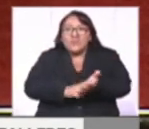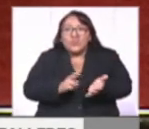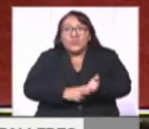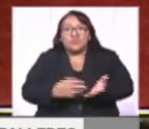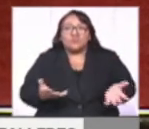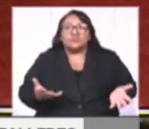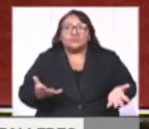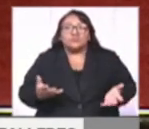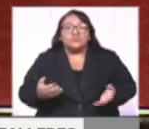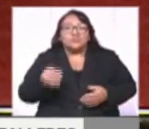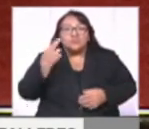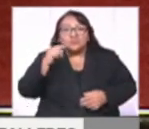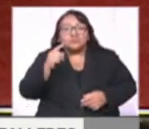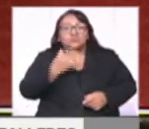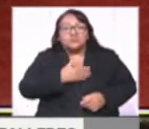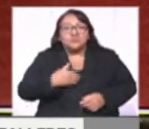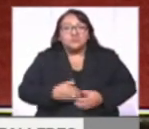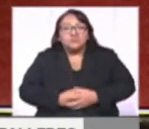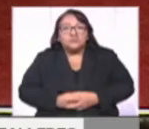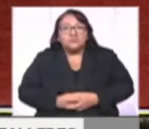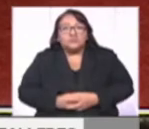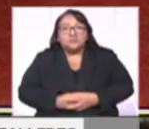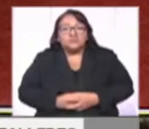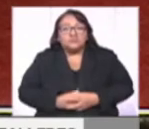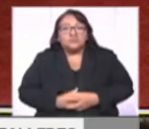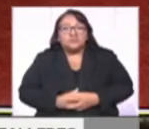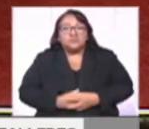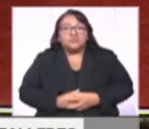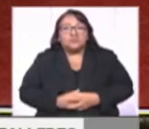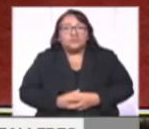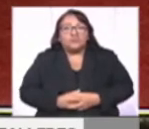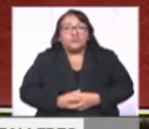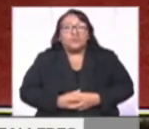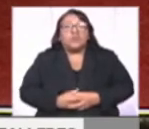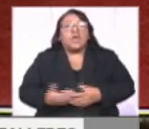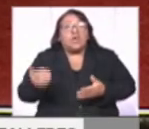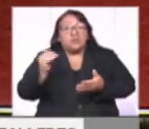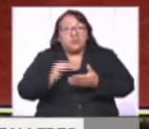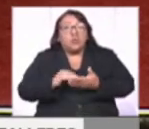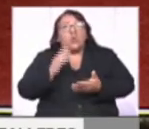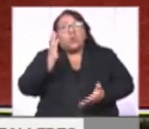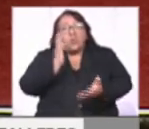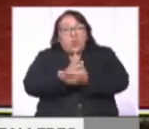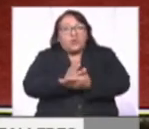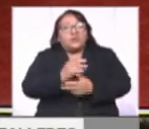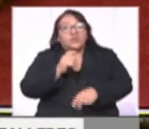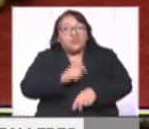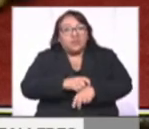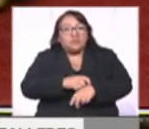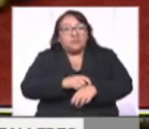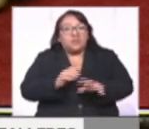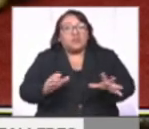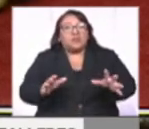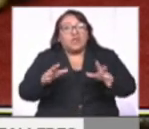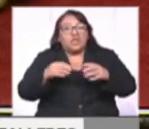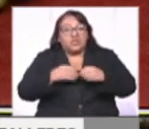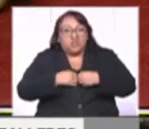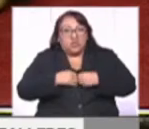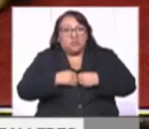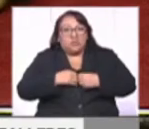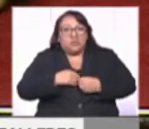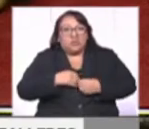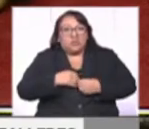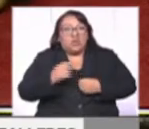Por ello, señor presidente, hay que pasar nuevamente al cuarto intermedio y que se acoja